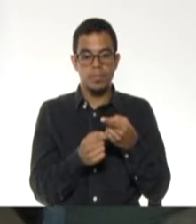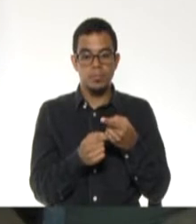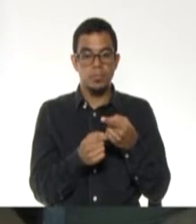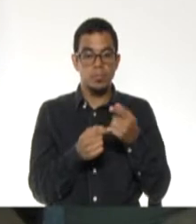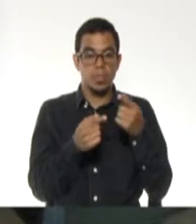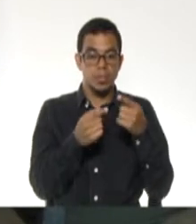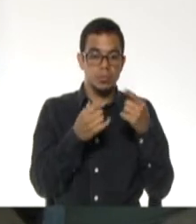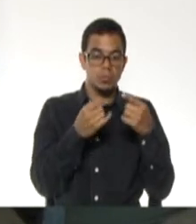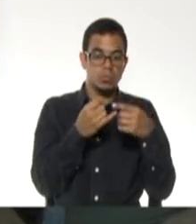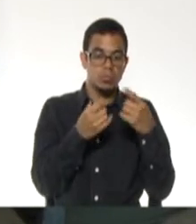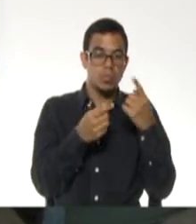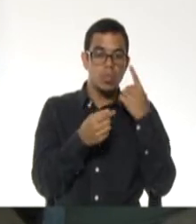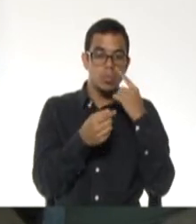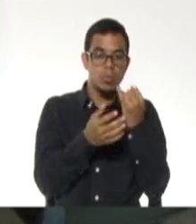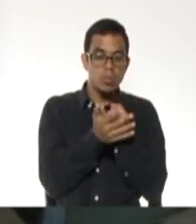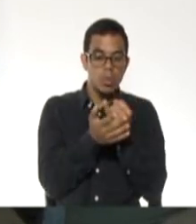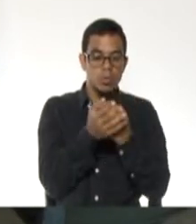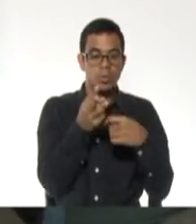a